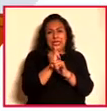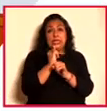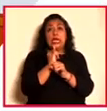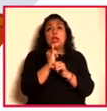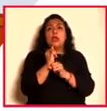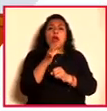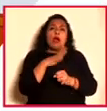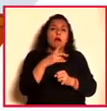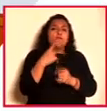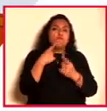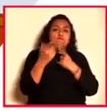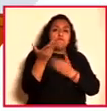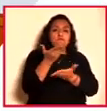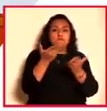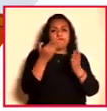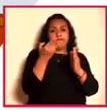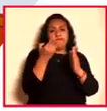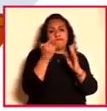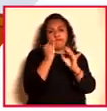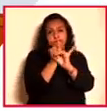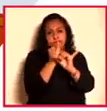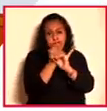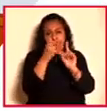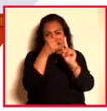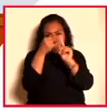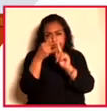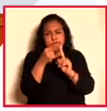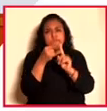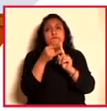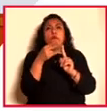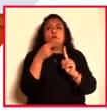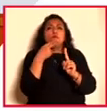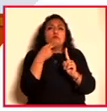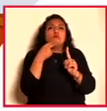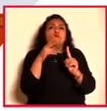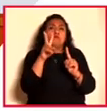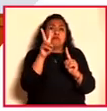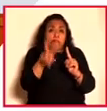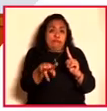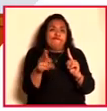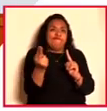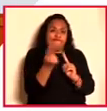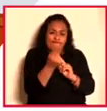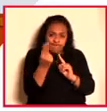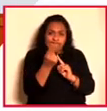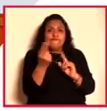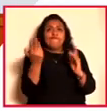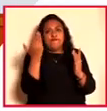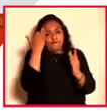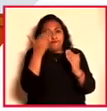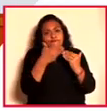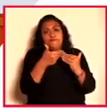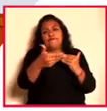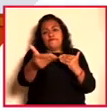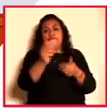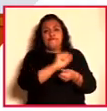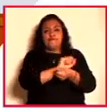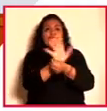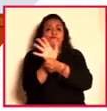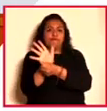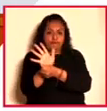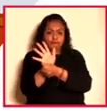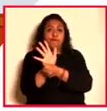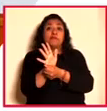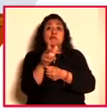que surgió como una plataforma sumamente necesaria en tiempos de pandemia. O sea, cada